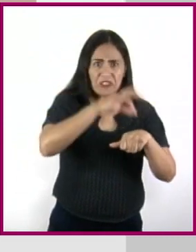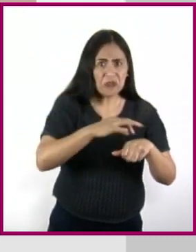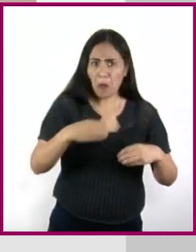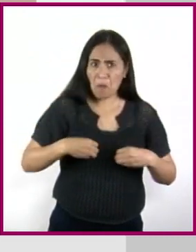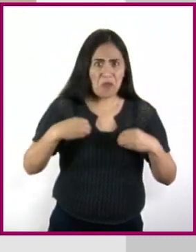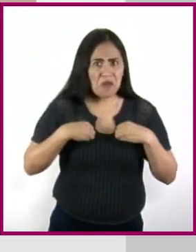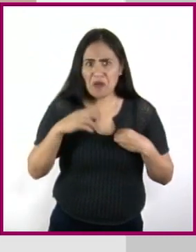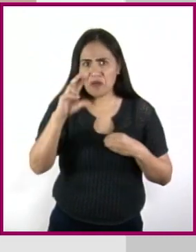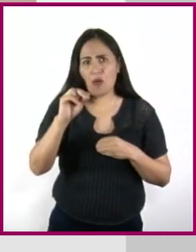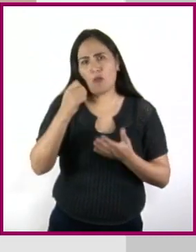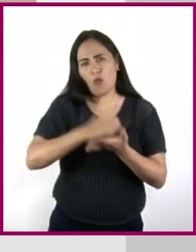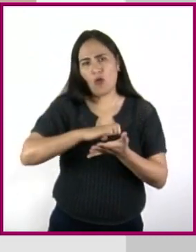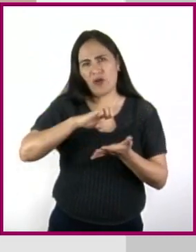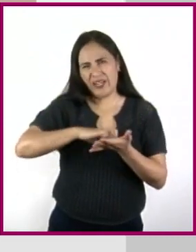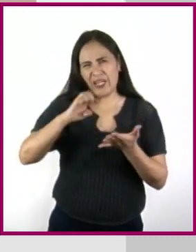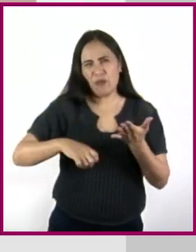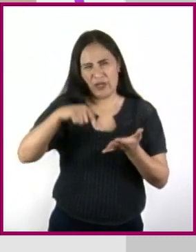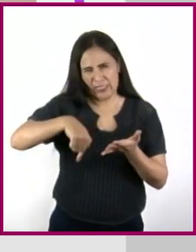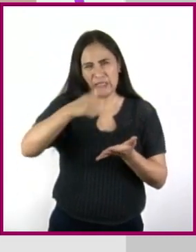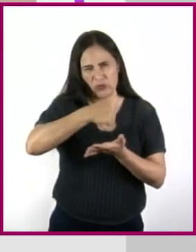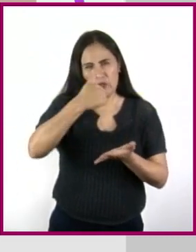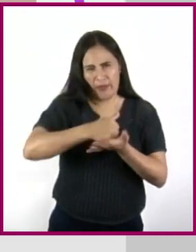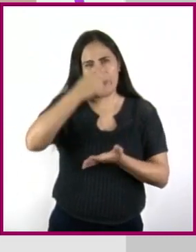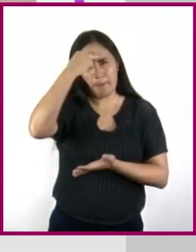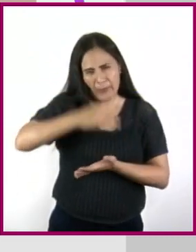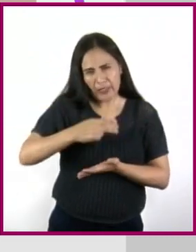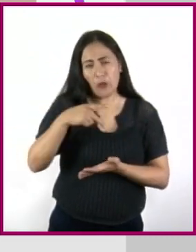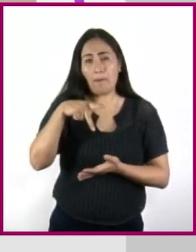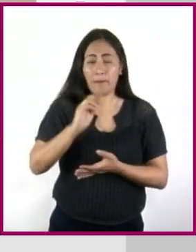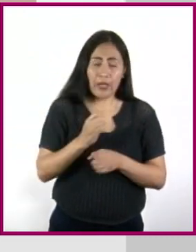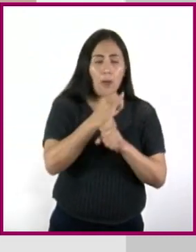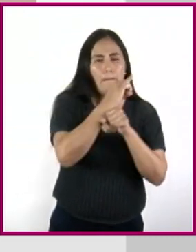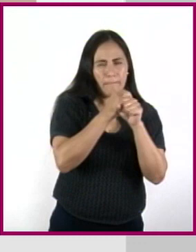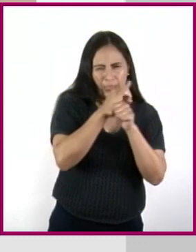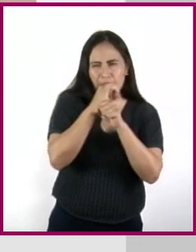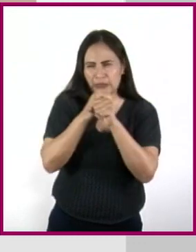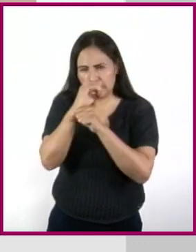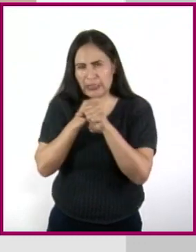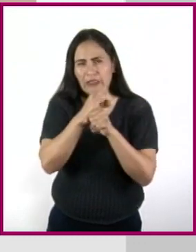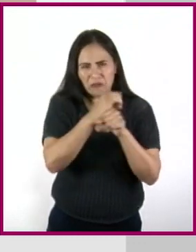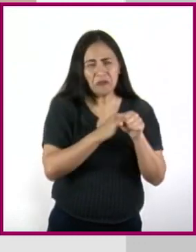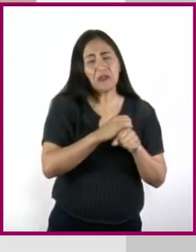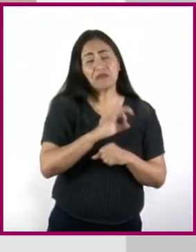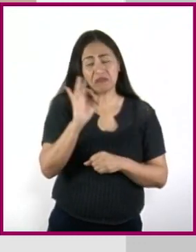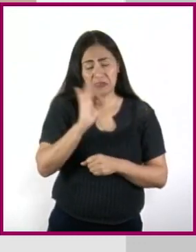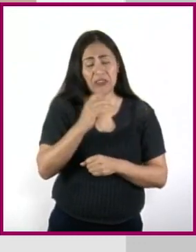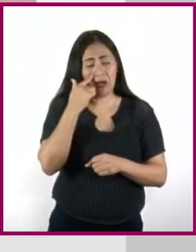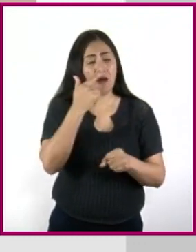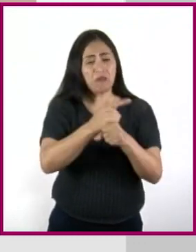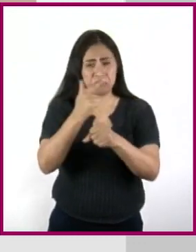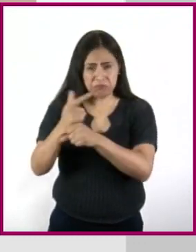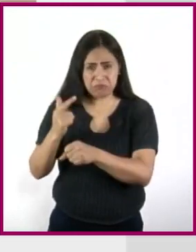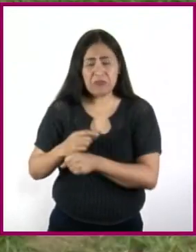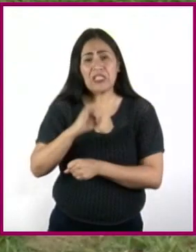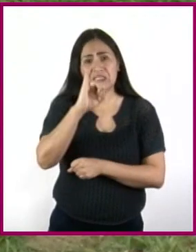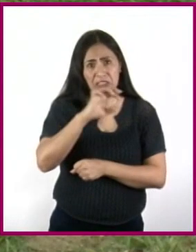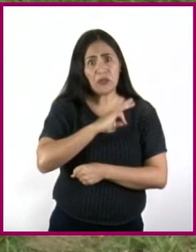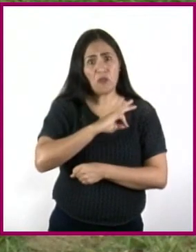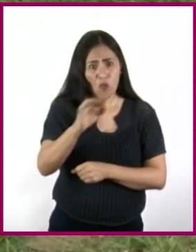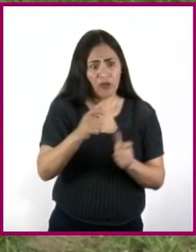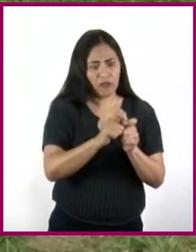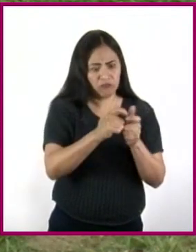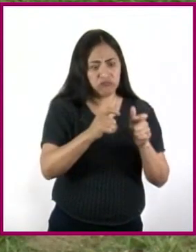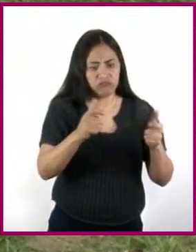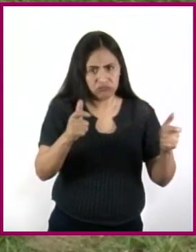Ciudad de México, aunque ya hay estudios que han demostrado que sí pueden reproducirse ahí y que pueden vivir.